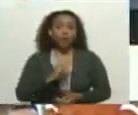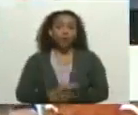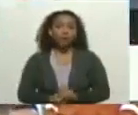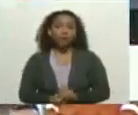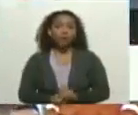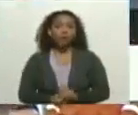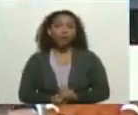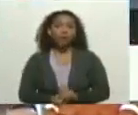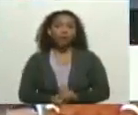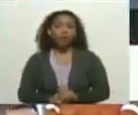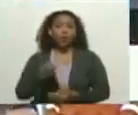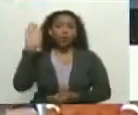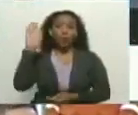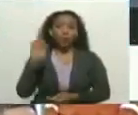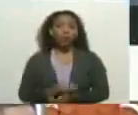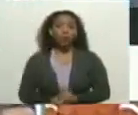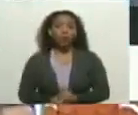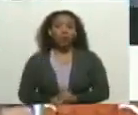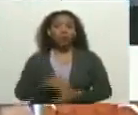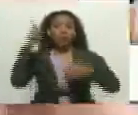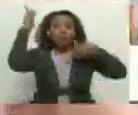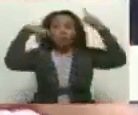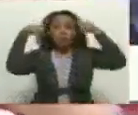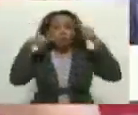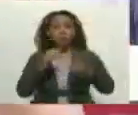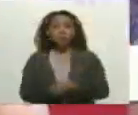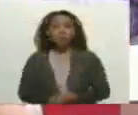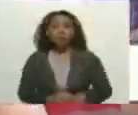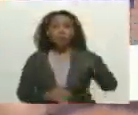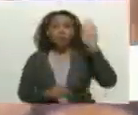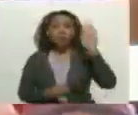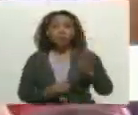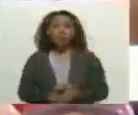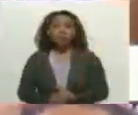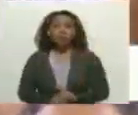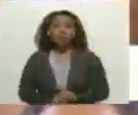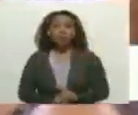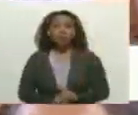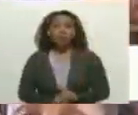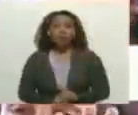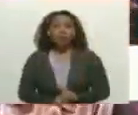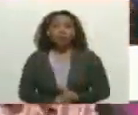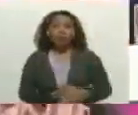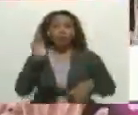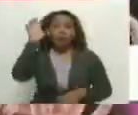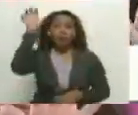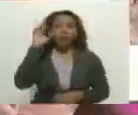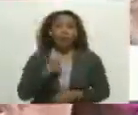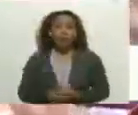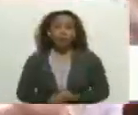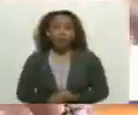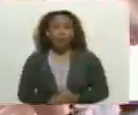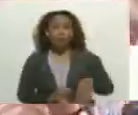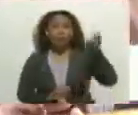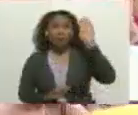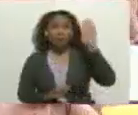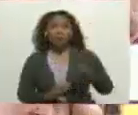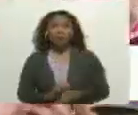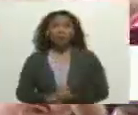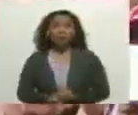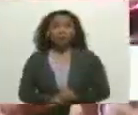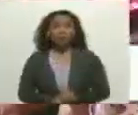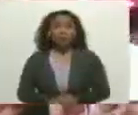lo juro. Por Chávez, lo juro. Por la patria, lo juro.